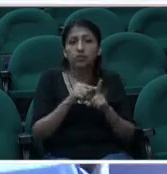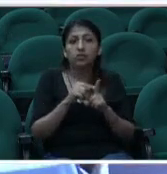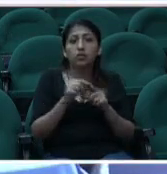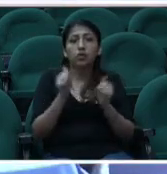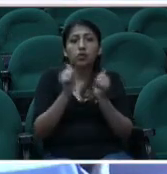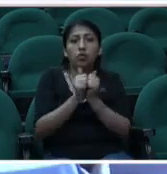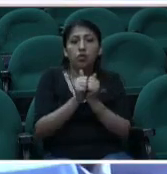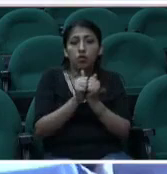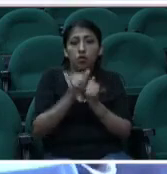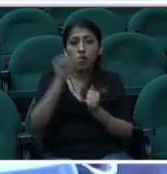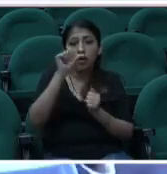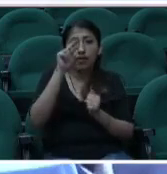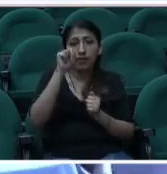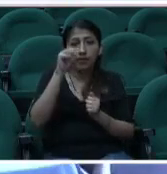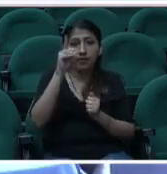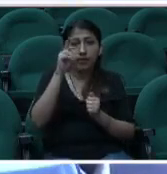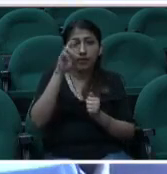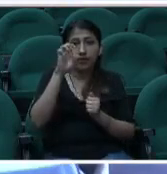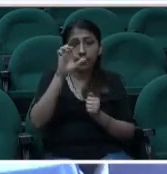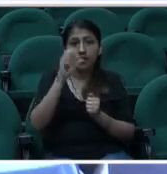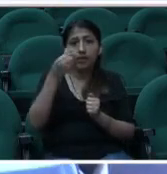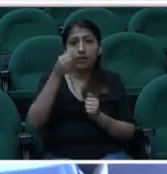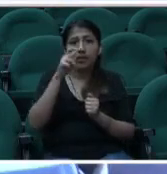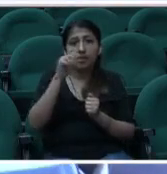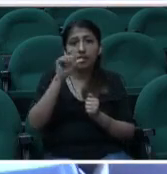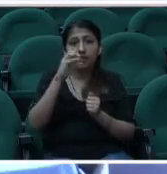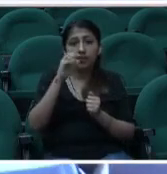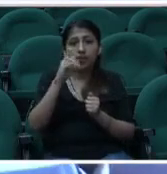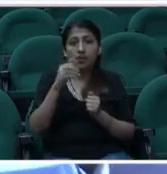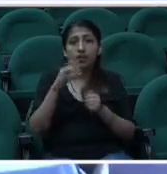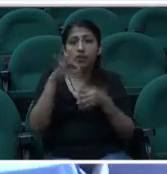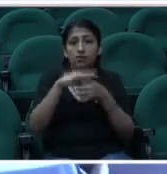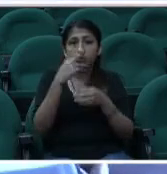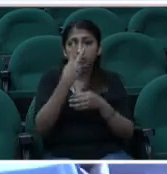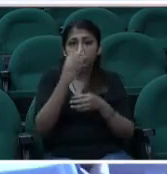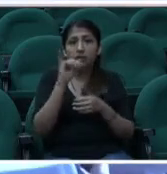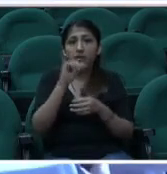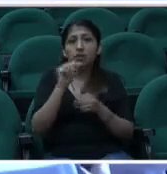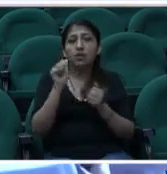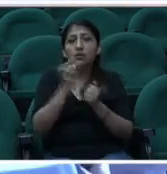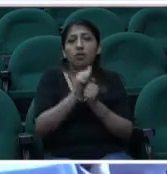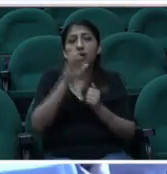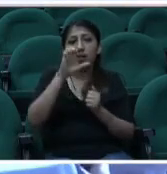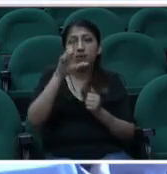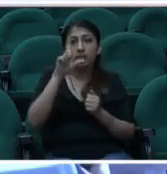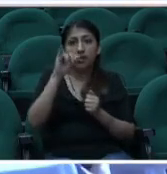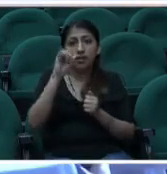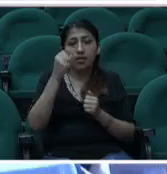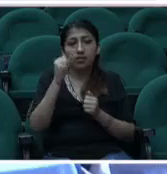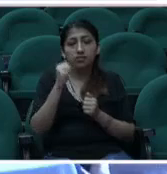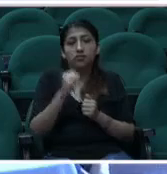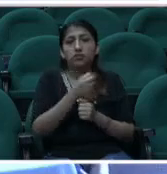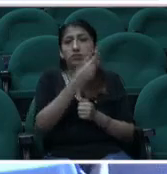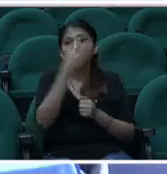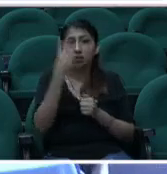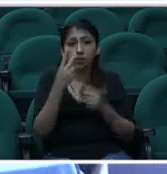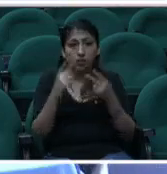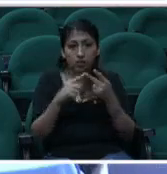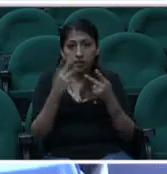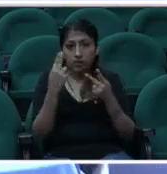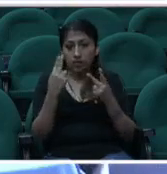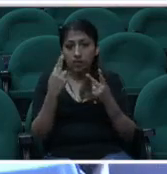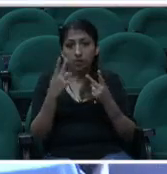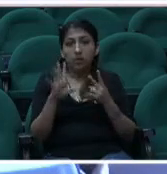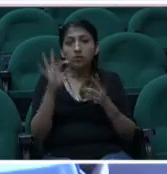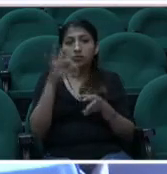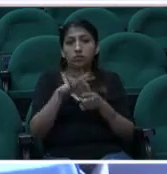bajo sorteo queda el candidato andrés granda con el candidato elías tachero la segunda pareja queda establecido por